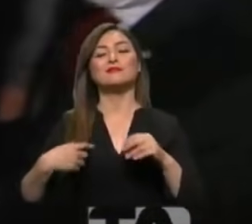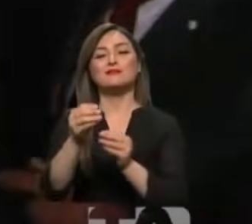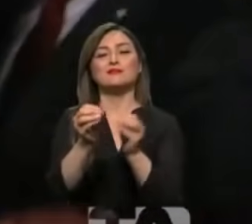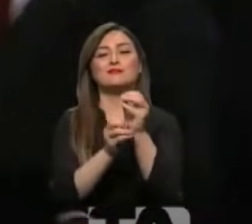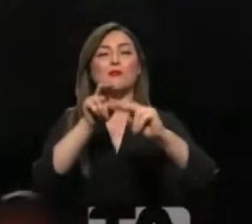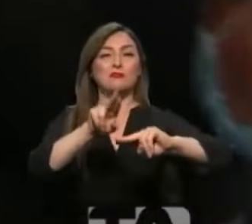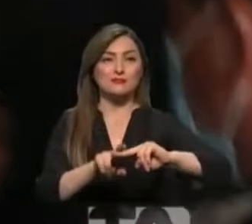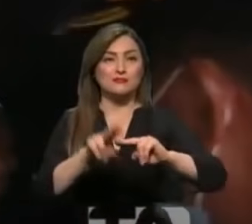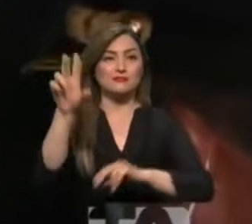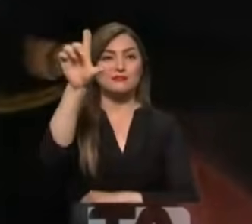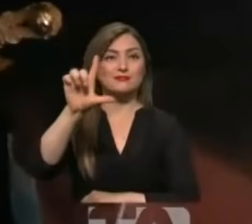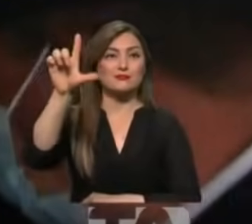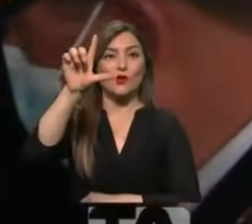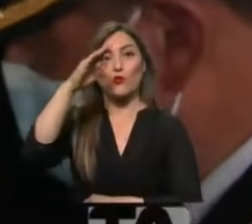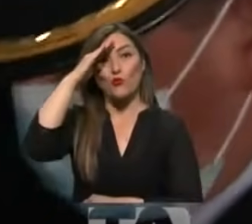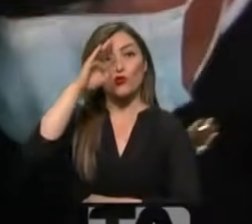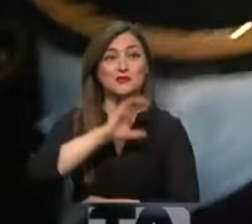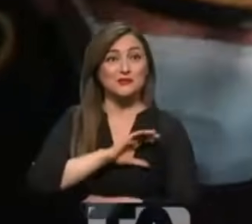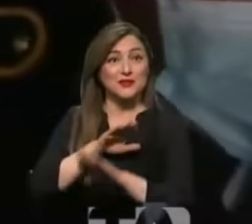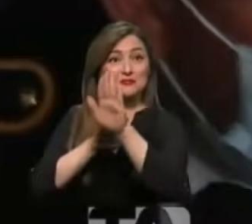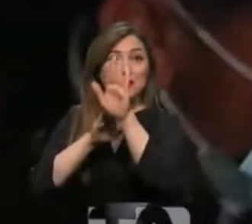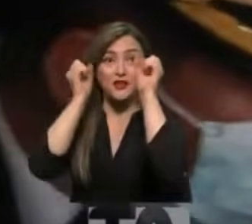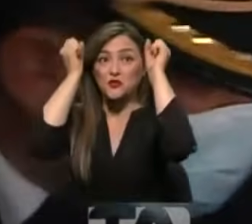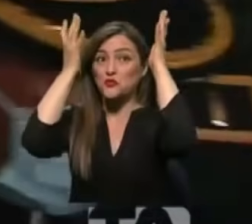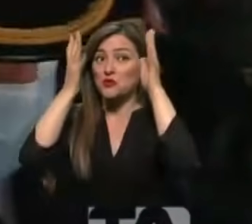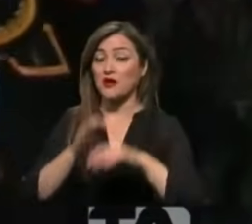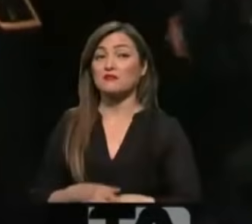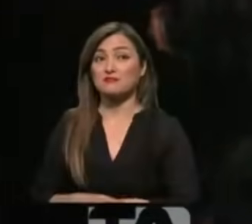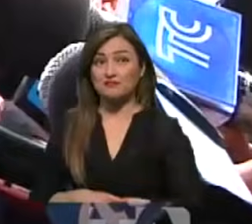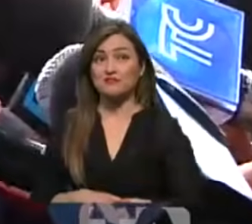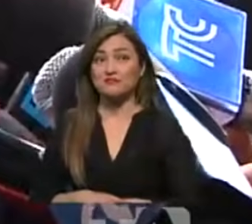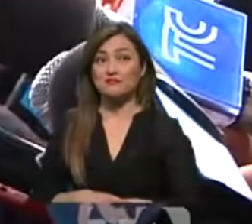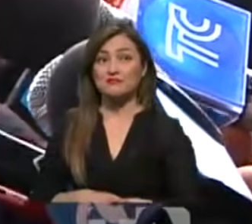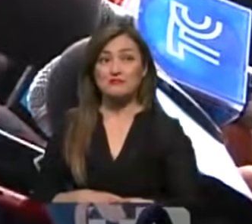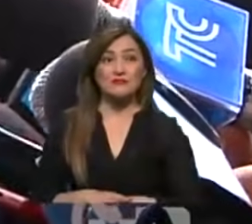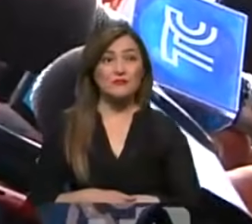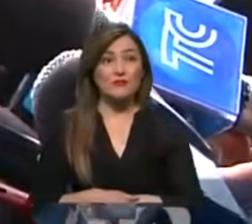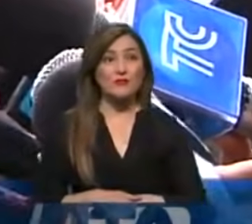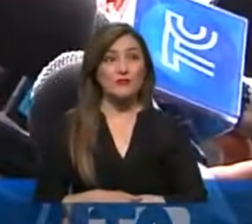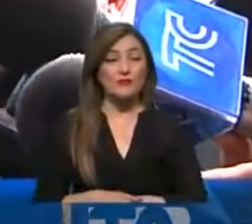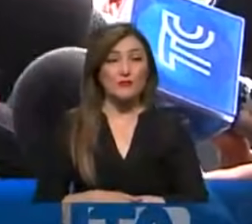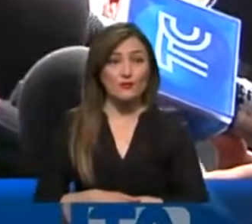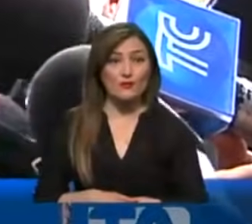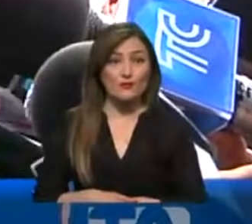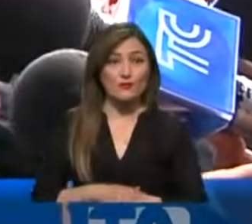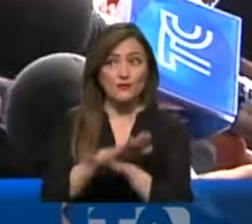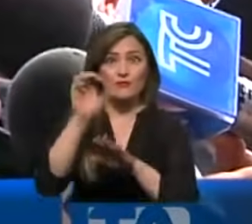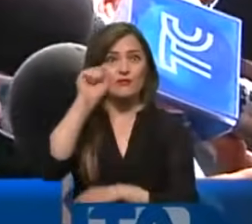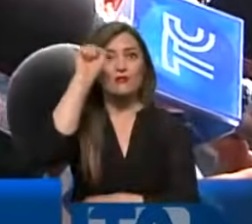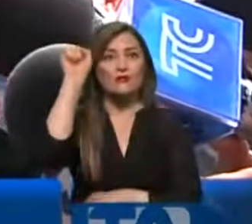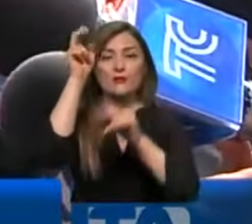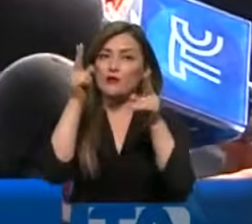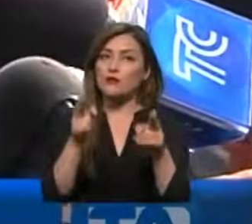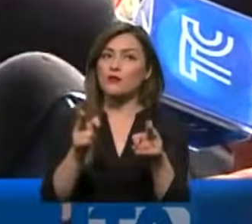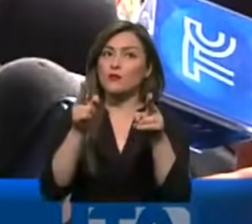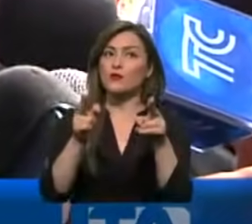se evidenció que la Guardia Municipal está junto a él. Gracias. Cuando se trata de materia de derechos